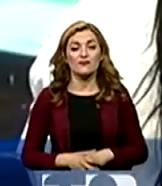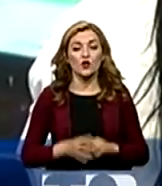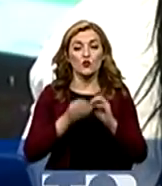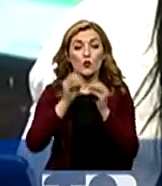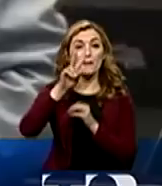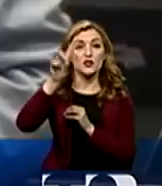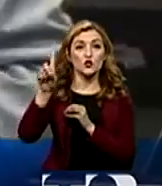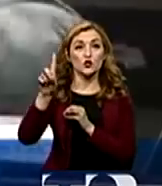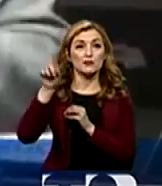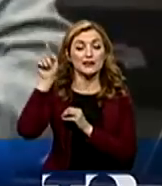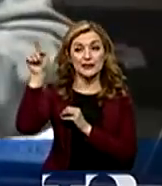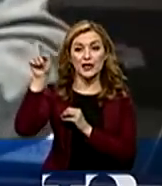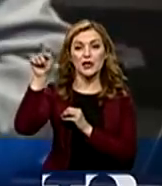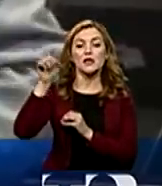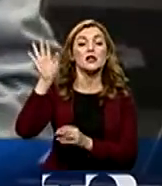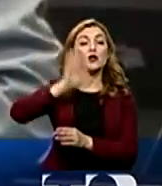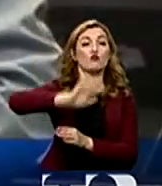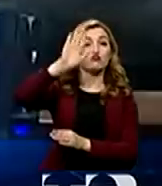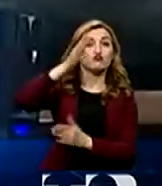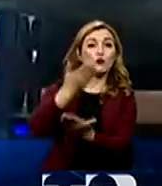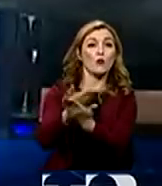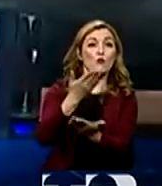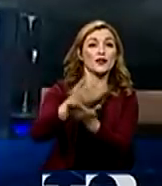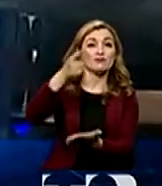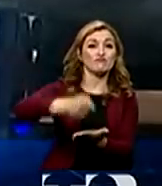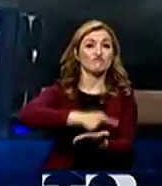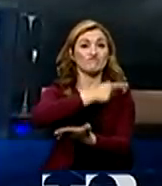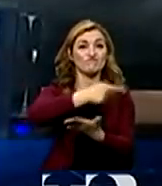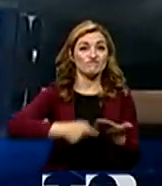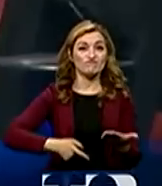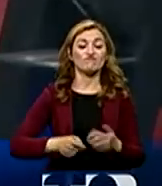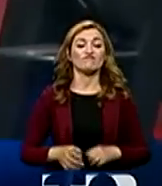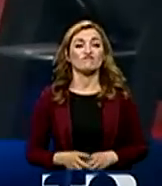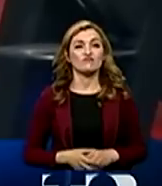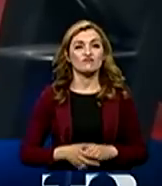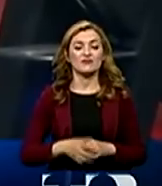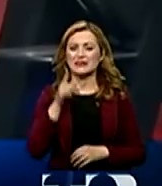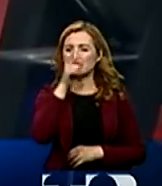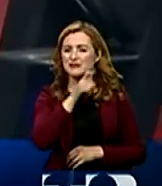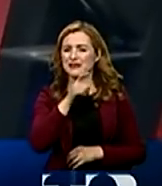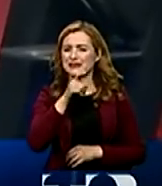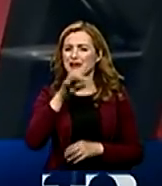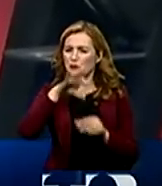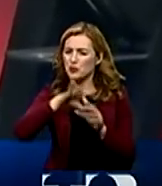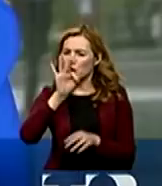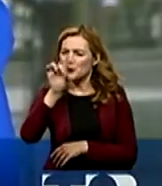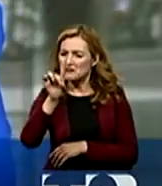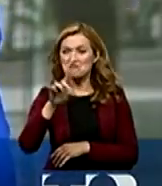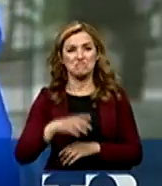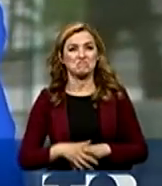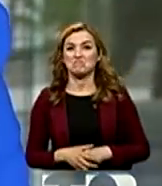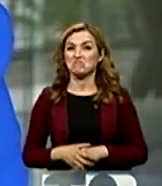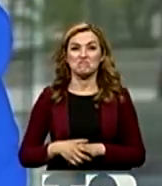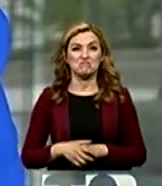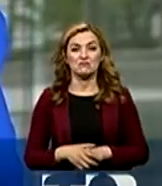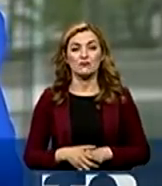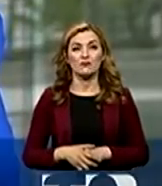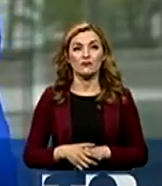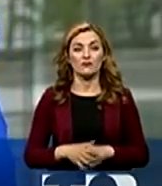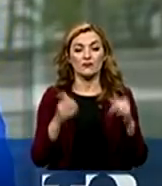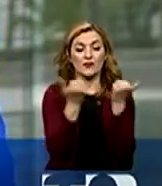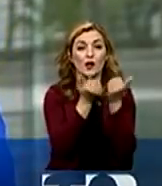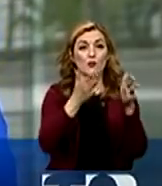de la moción de Flores y pedirá que se reconsidere esa votación, pues ven difícil llegar a los 91 votos. En el caso de Sofía Espín,